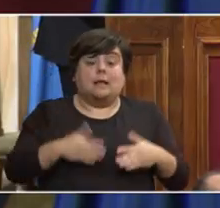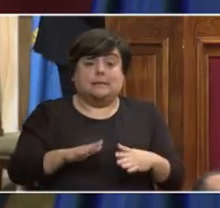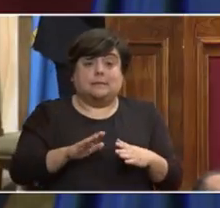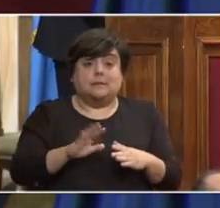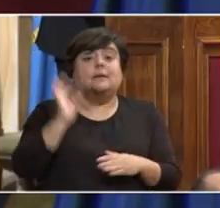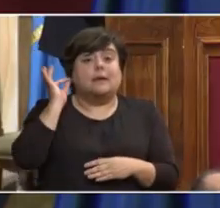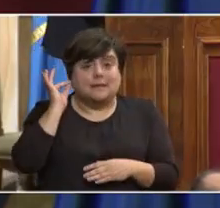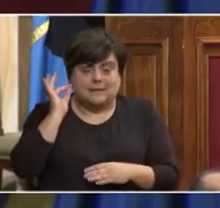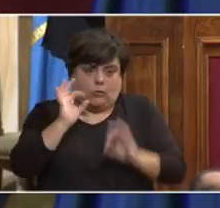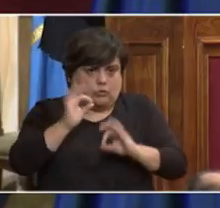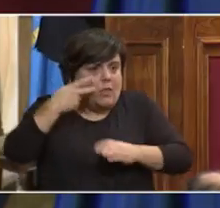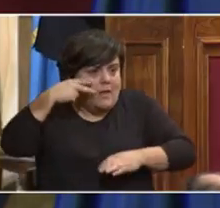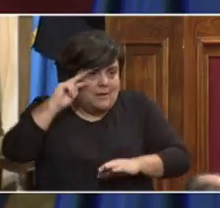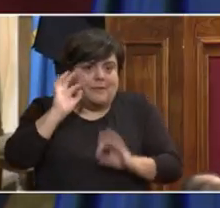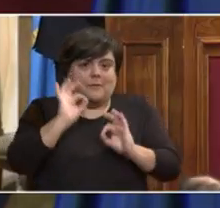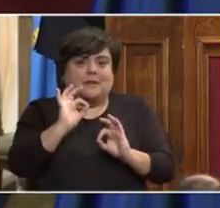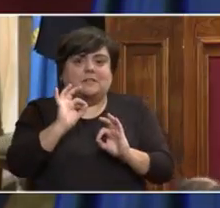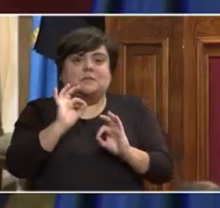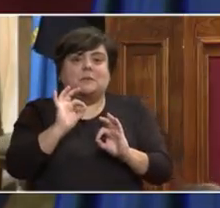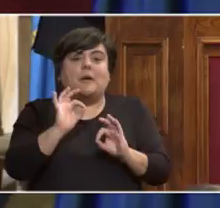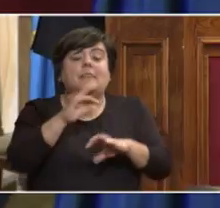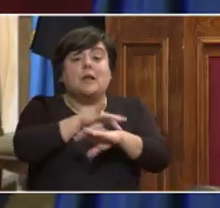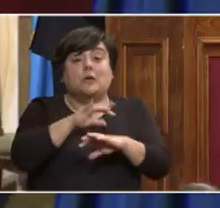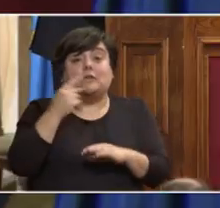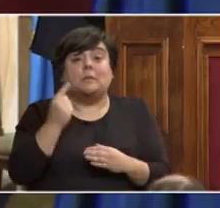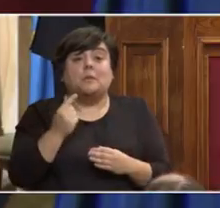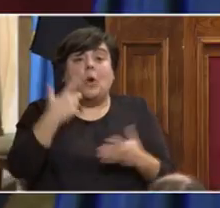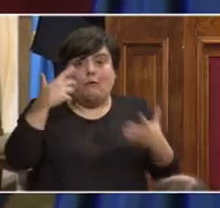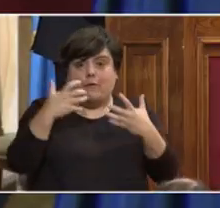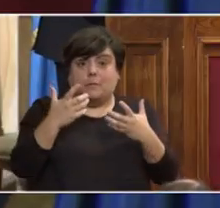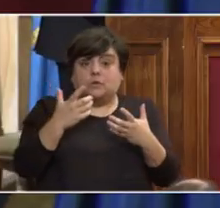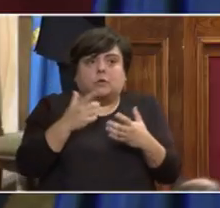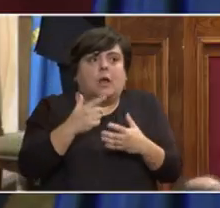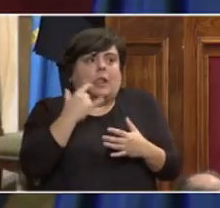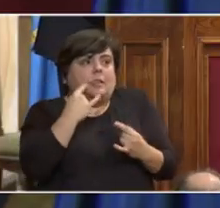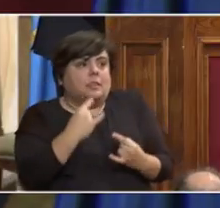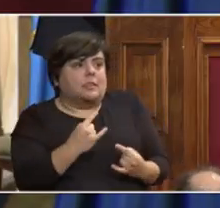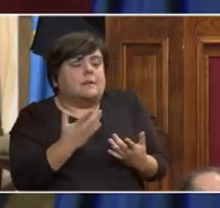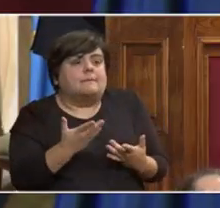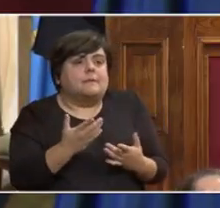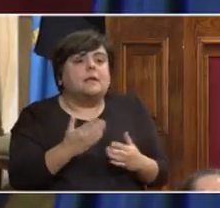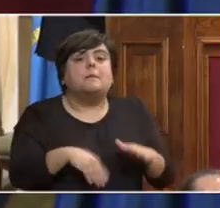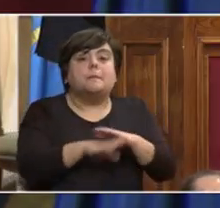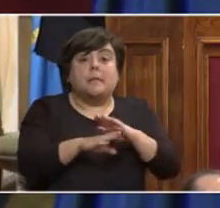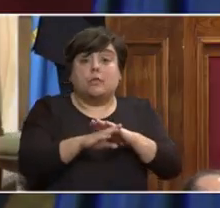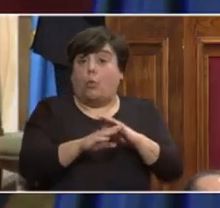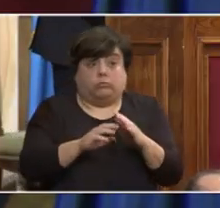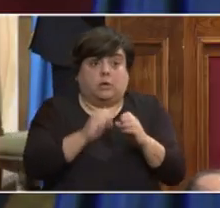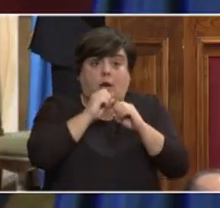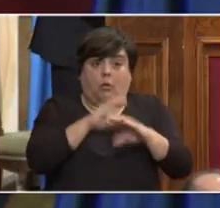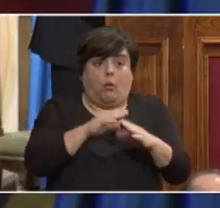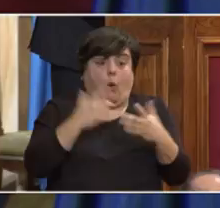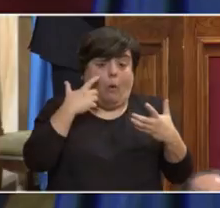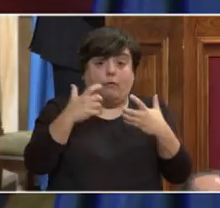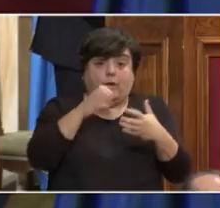del célebre oftalmólogo y cayó seducido por estas. Comenzó entonces su famosa suite Los planetas, que Günter